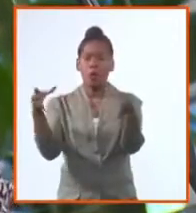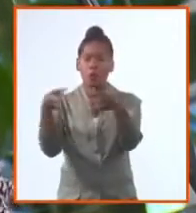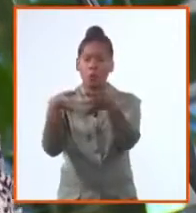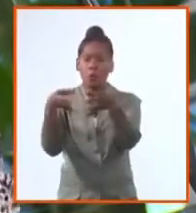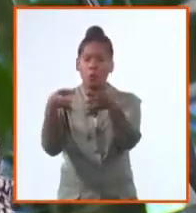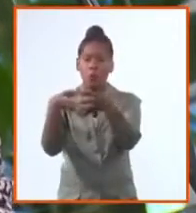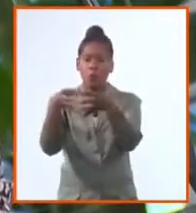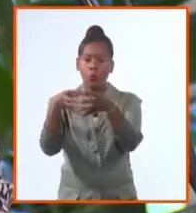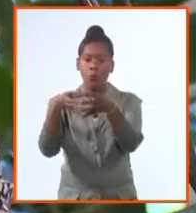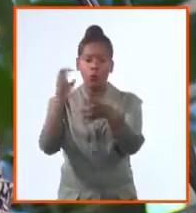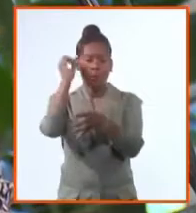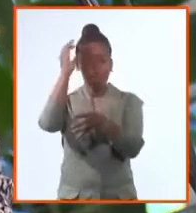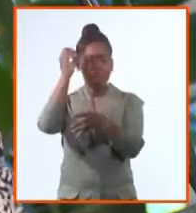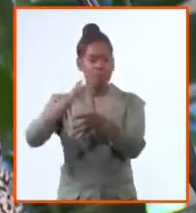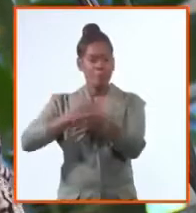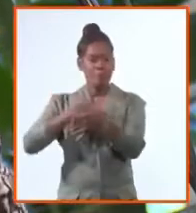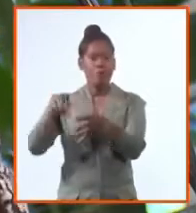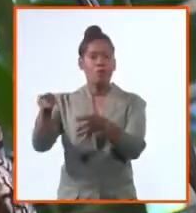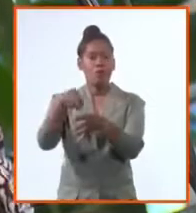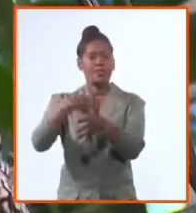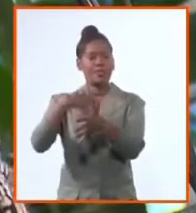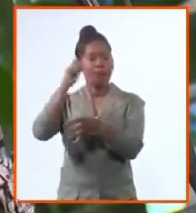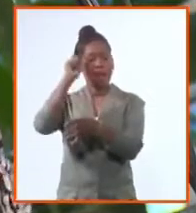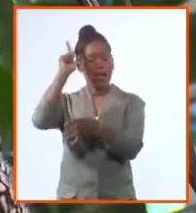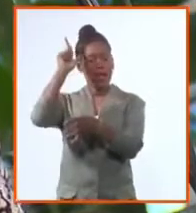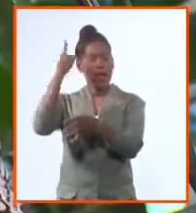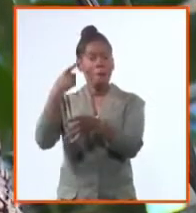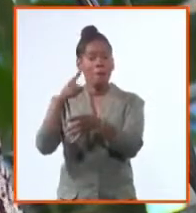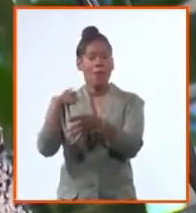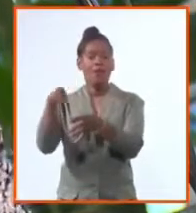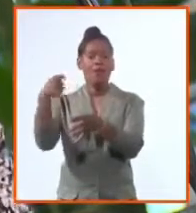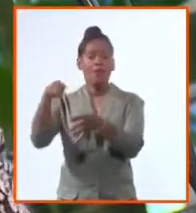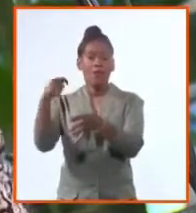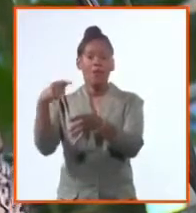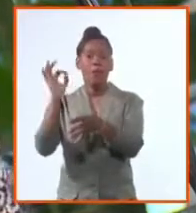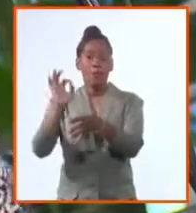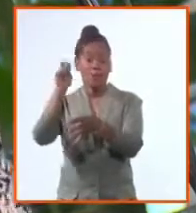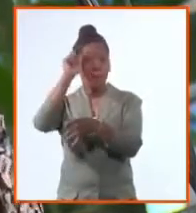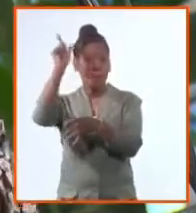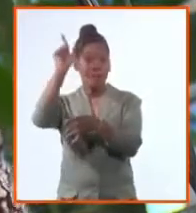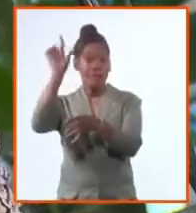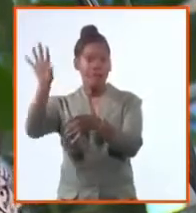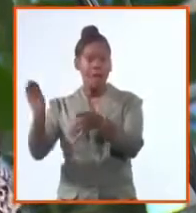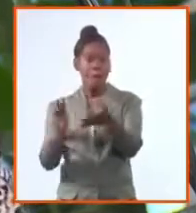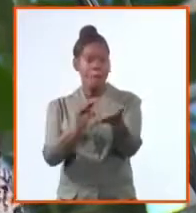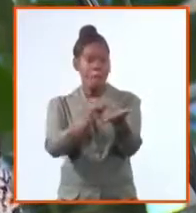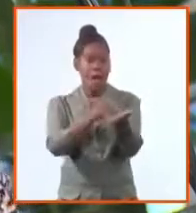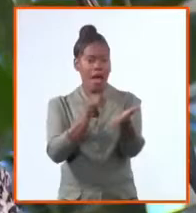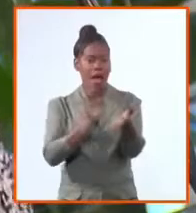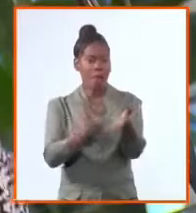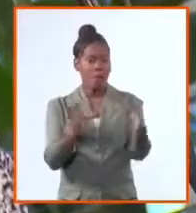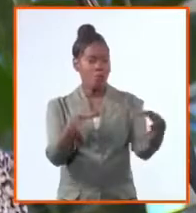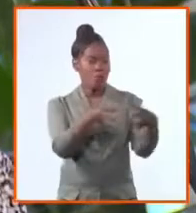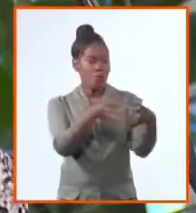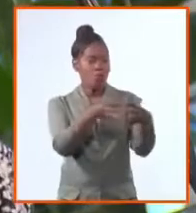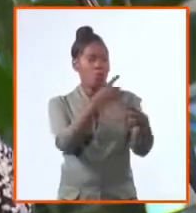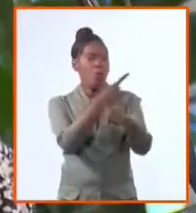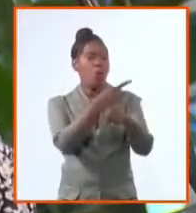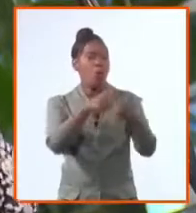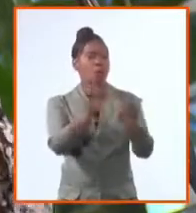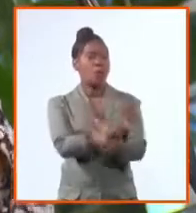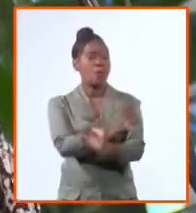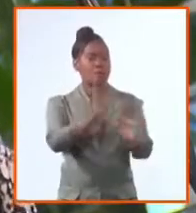expertos, que ya tienen la experiencia o tenemos la experiencia, pero que se puede ampliar y transmitir en otras esferas de otras